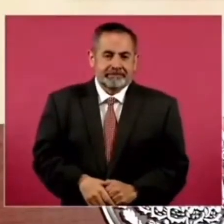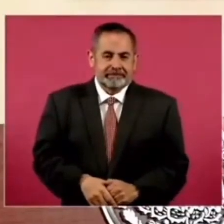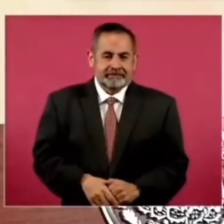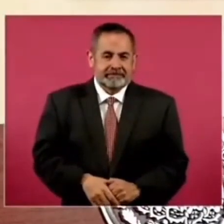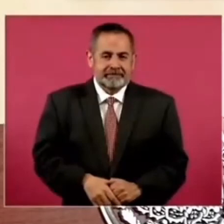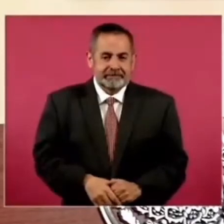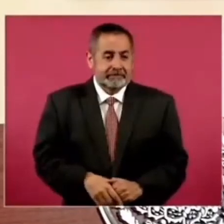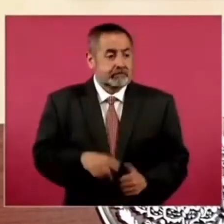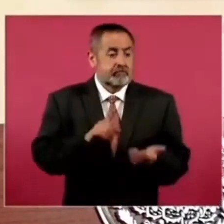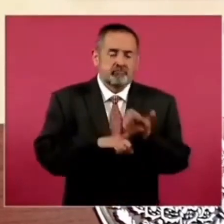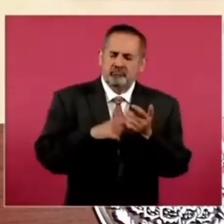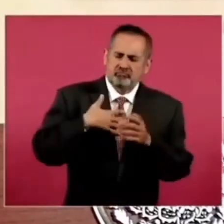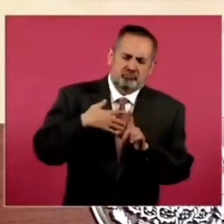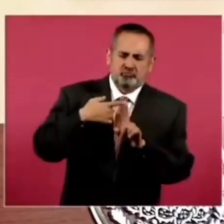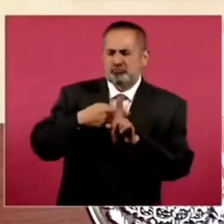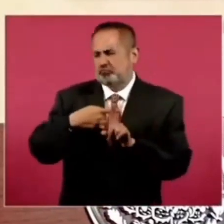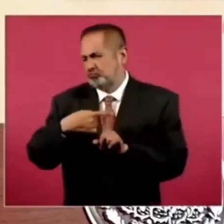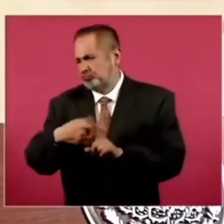progres,